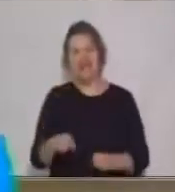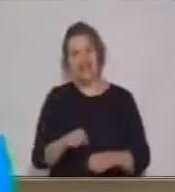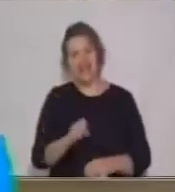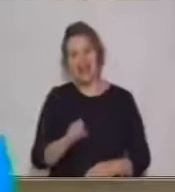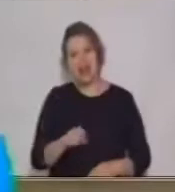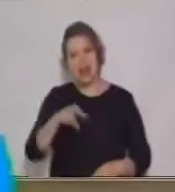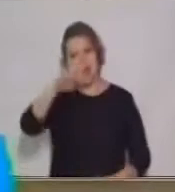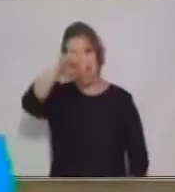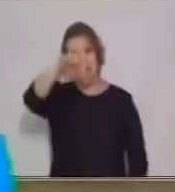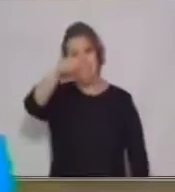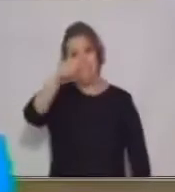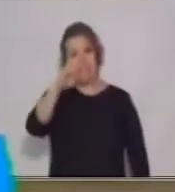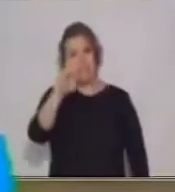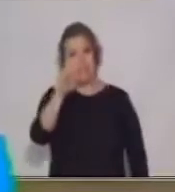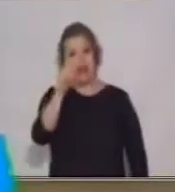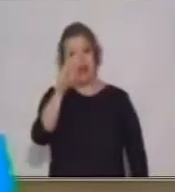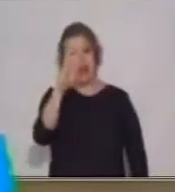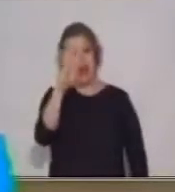la parábola.